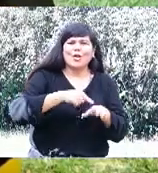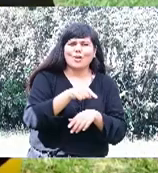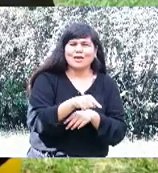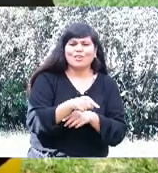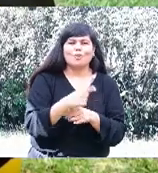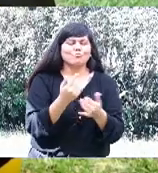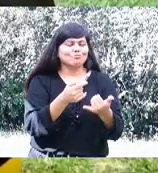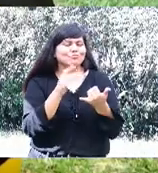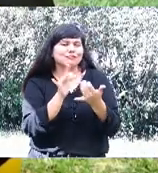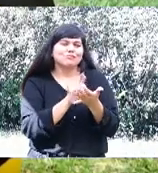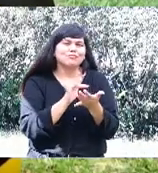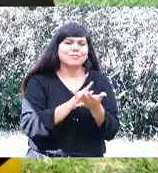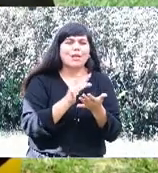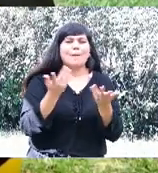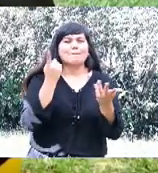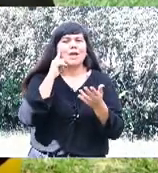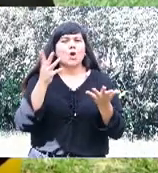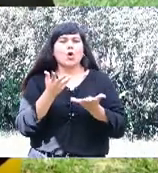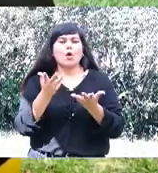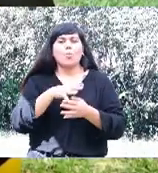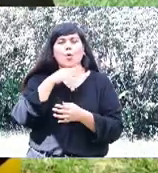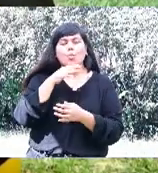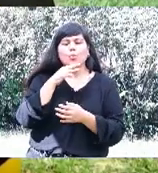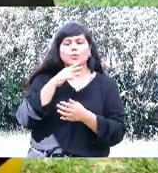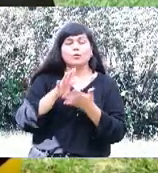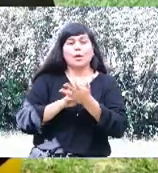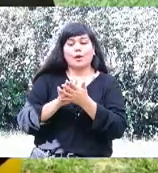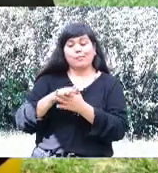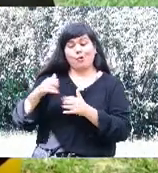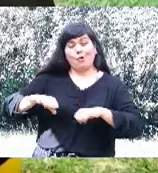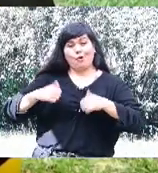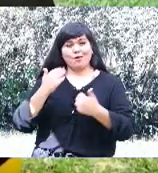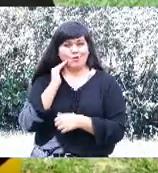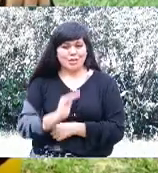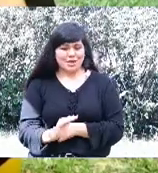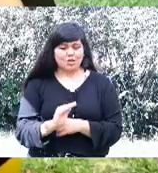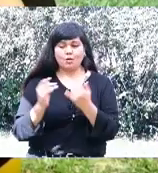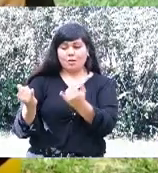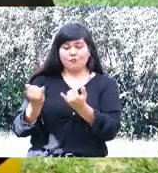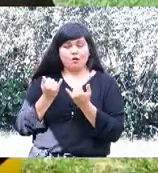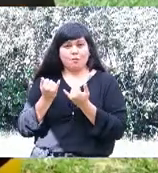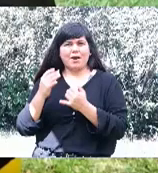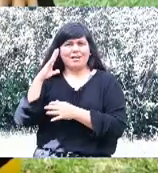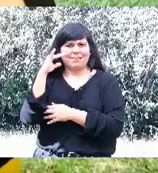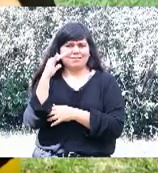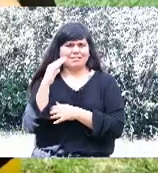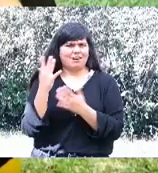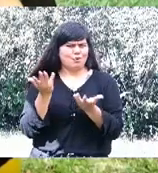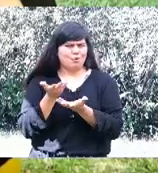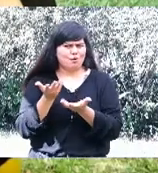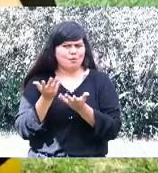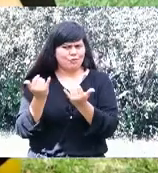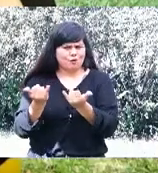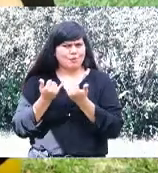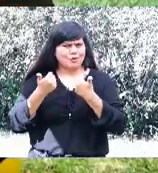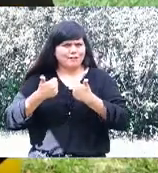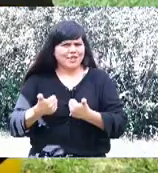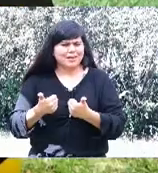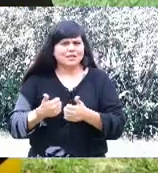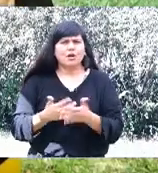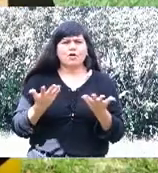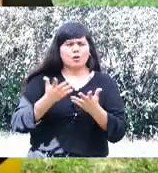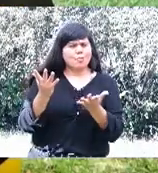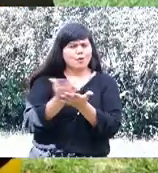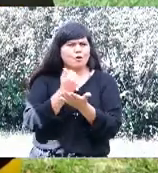uno hace la curación de que un niño un joven entienda Como por ejemplo informarse a través de Instagram eh Cómo